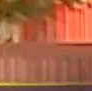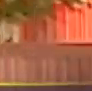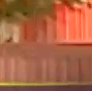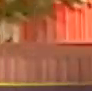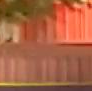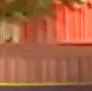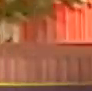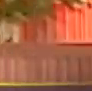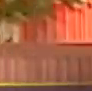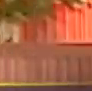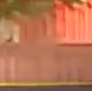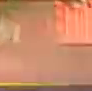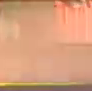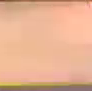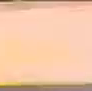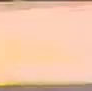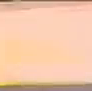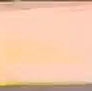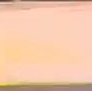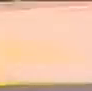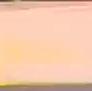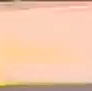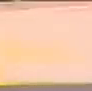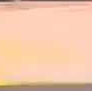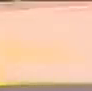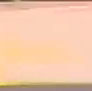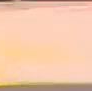Los 9 años del programa con el mazo dando.